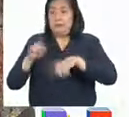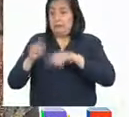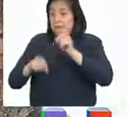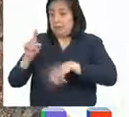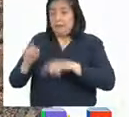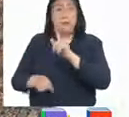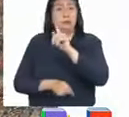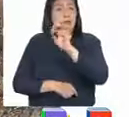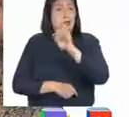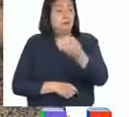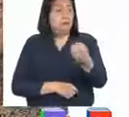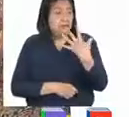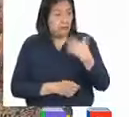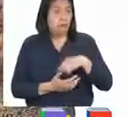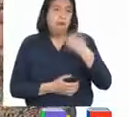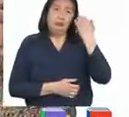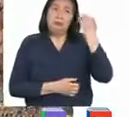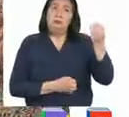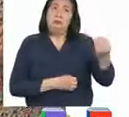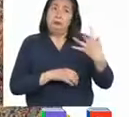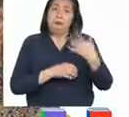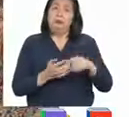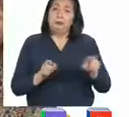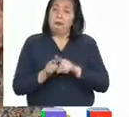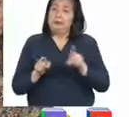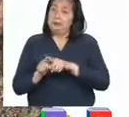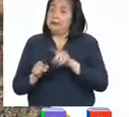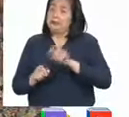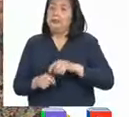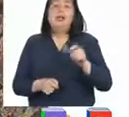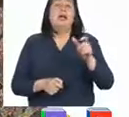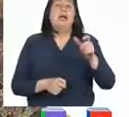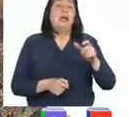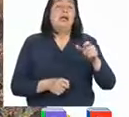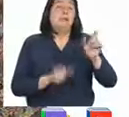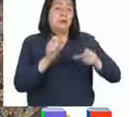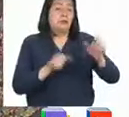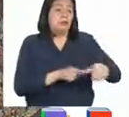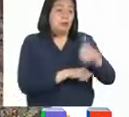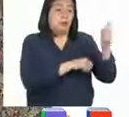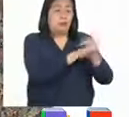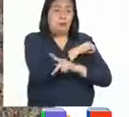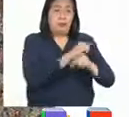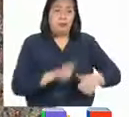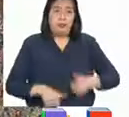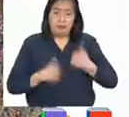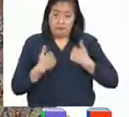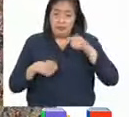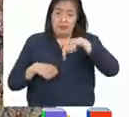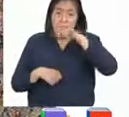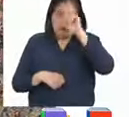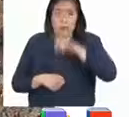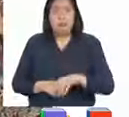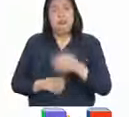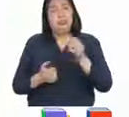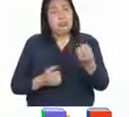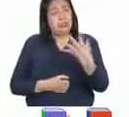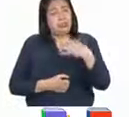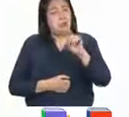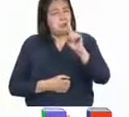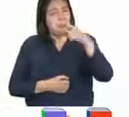Tadeo me escribió más temprano y me sugirió que también incluya a los extranjeros que viven en nuestro país. Dice que son aproximadamente 1